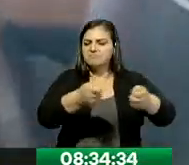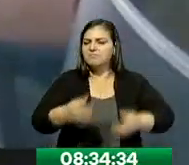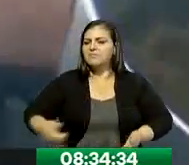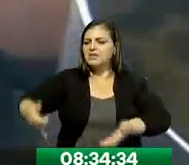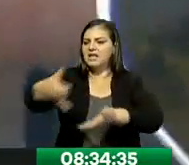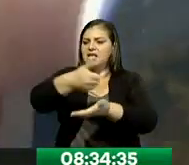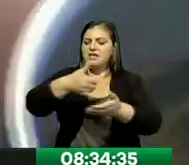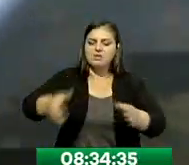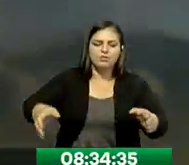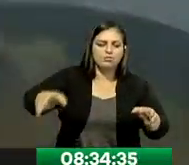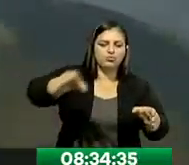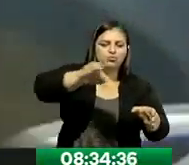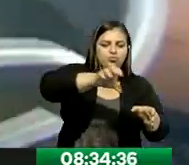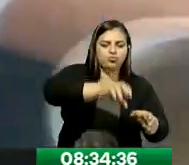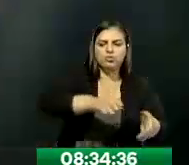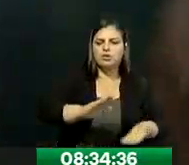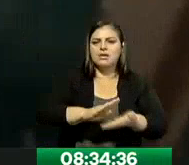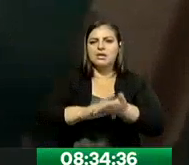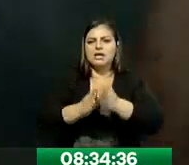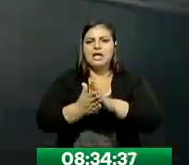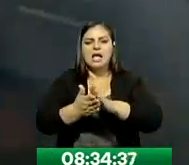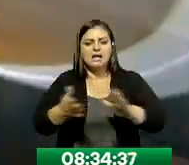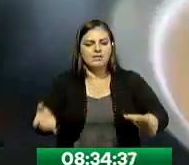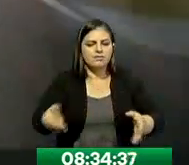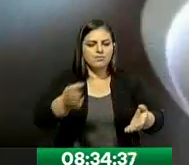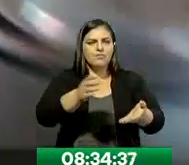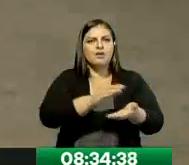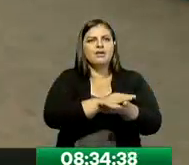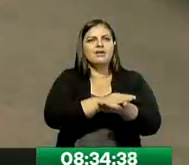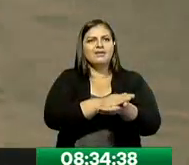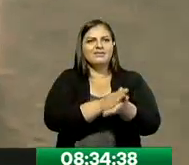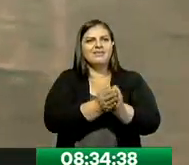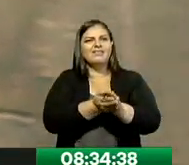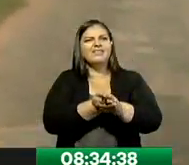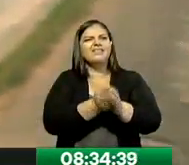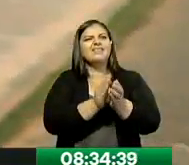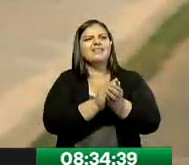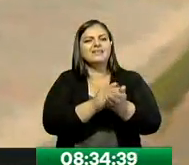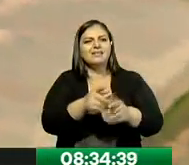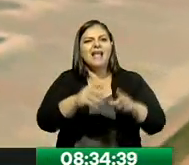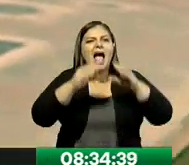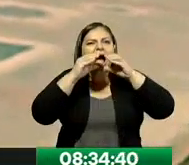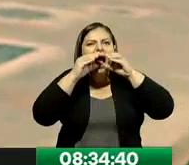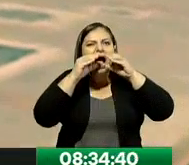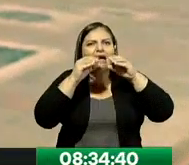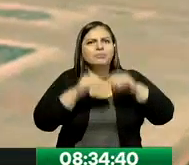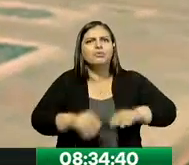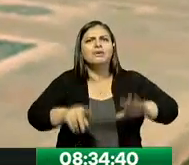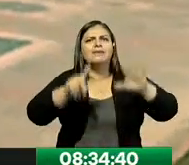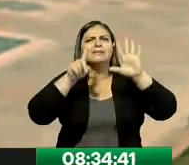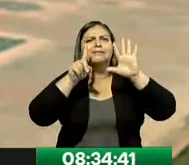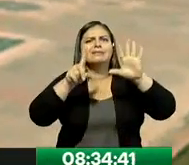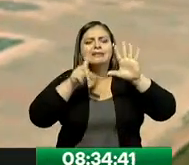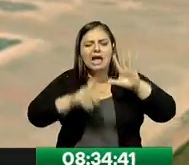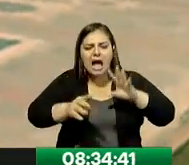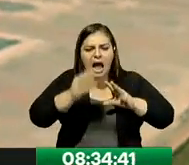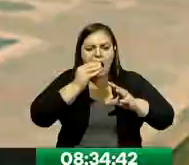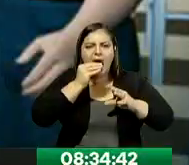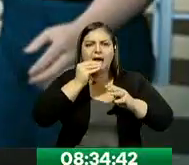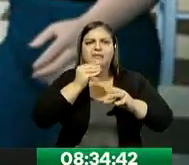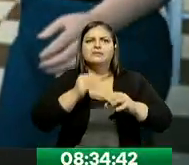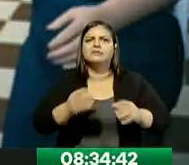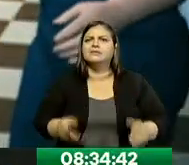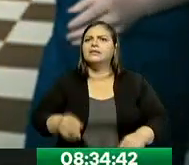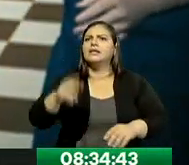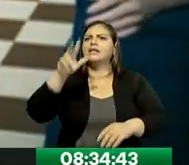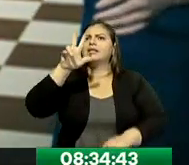preparó el aceite y todo, preparó unas hamburguesas. Se preparó 6 hamburguesas, se ha cogido 3 colas,